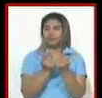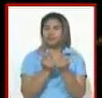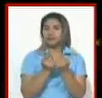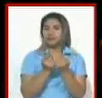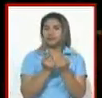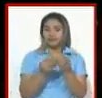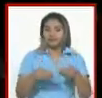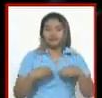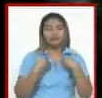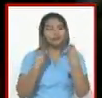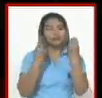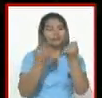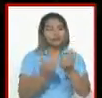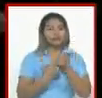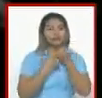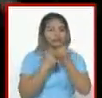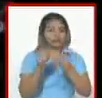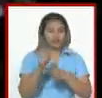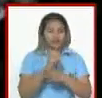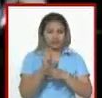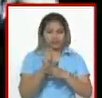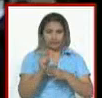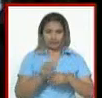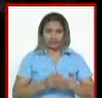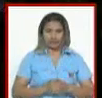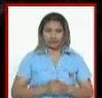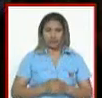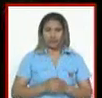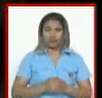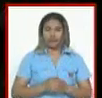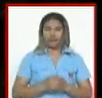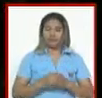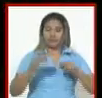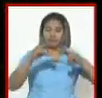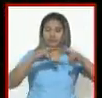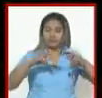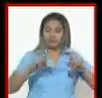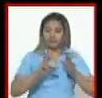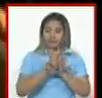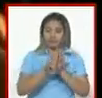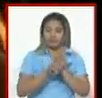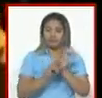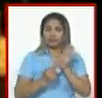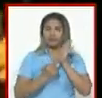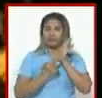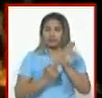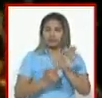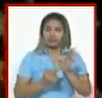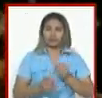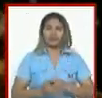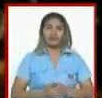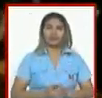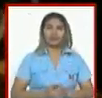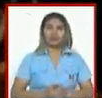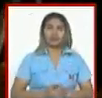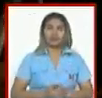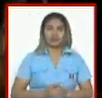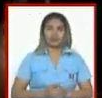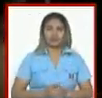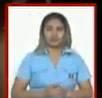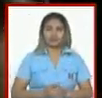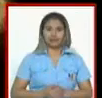nos da ayuda técnica con relación al desdoblamiento de los vídeos que nos presentan que es